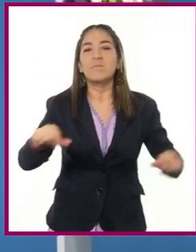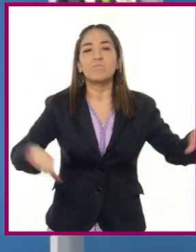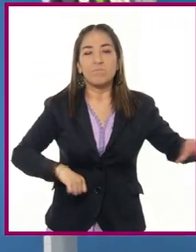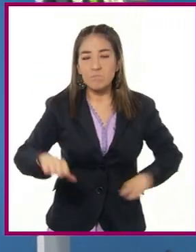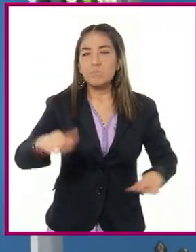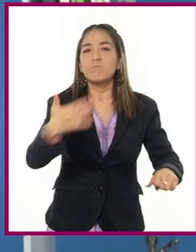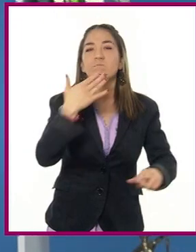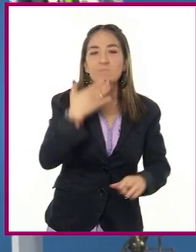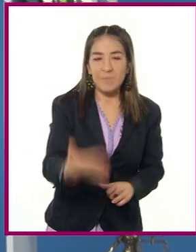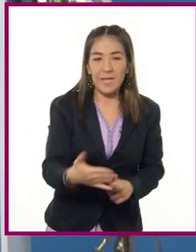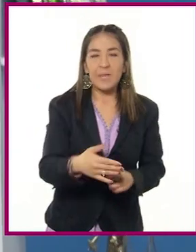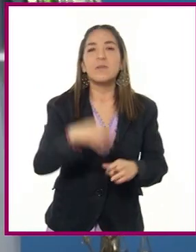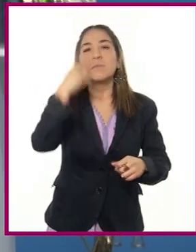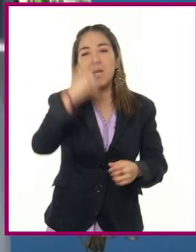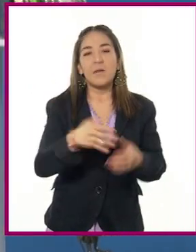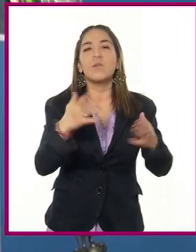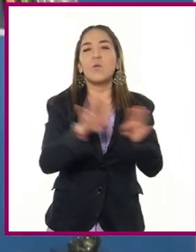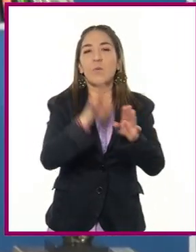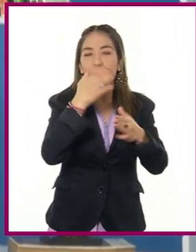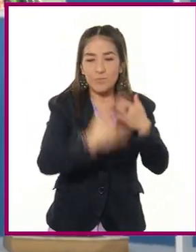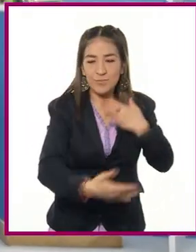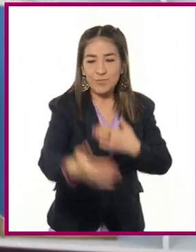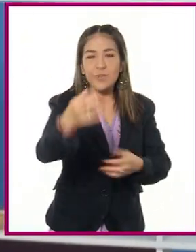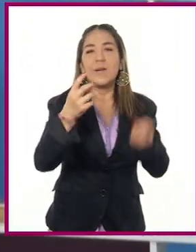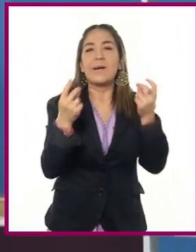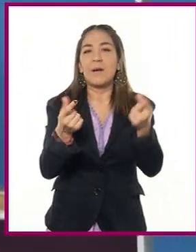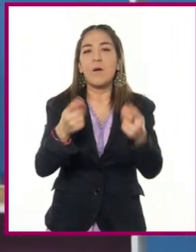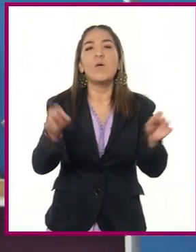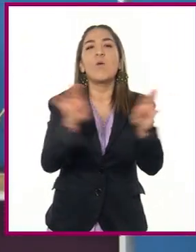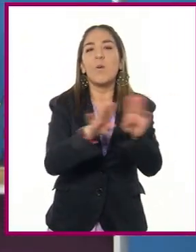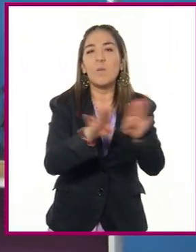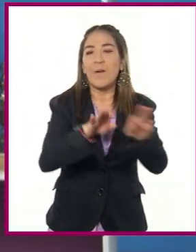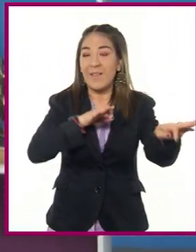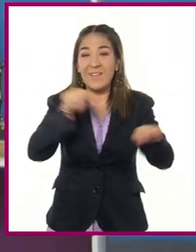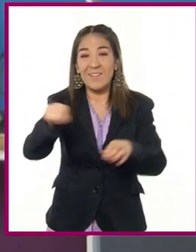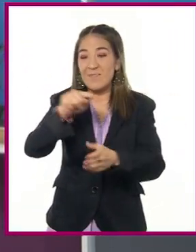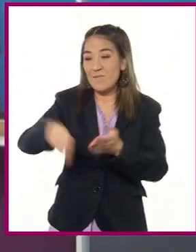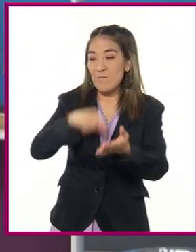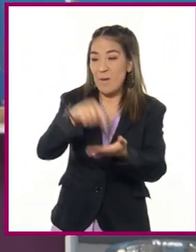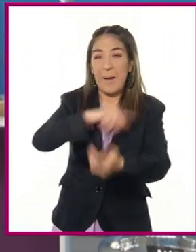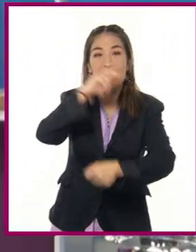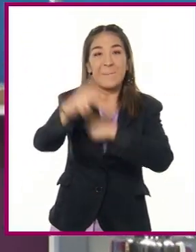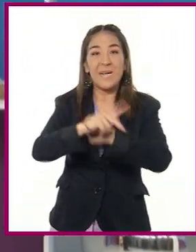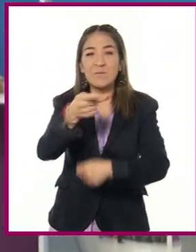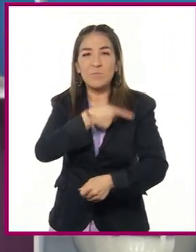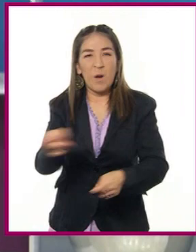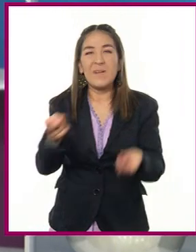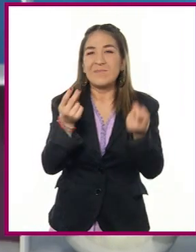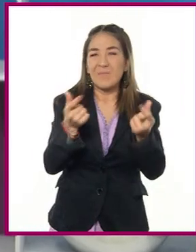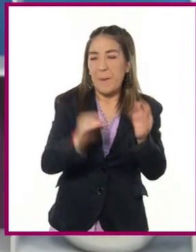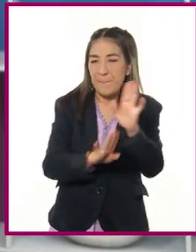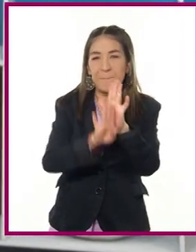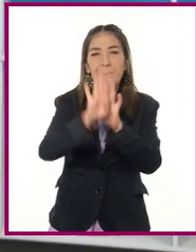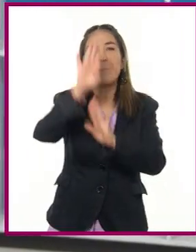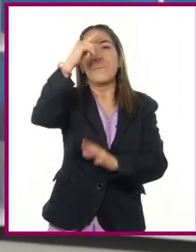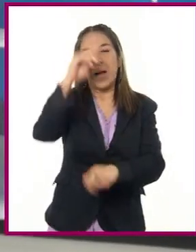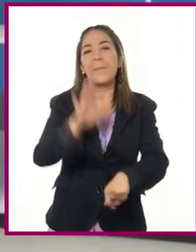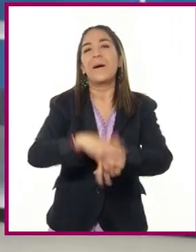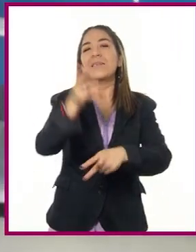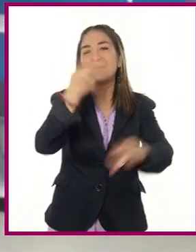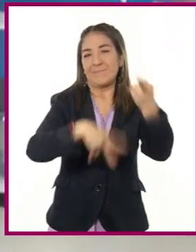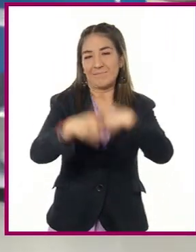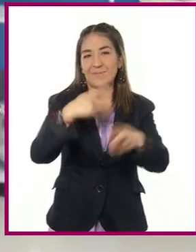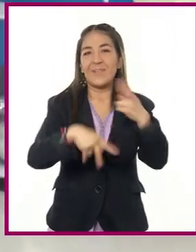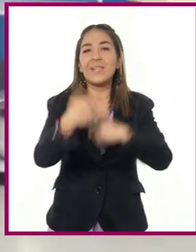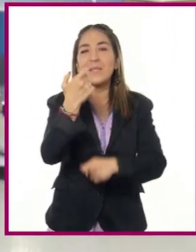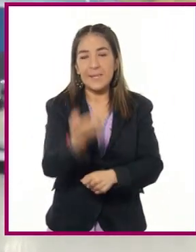que permitiera acelerar el crecimiento en los países pobres y alguna forma de redistribución del ingreso.